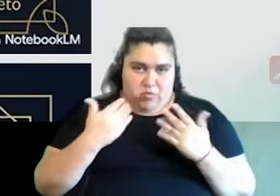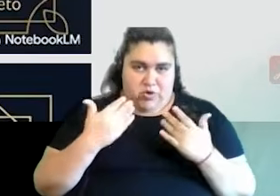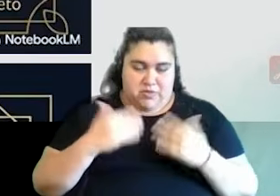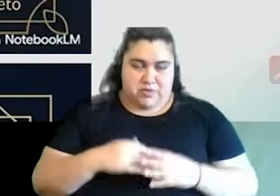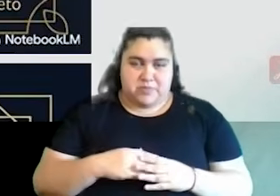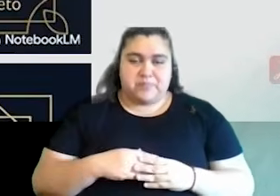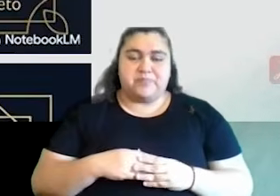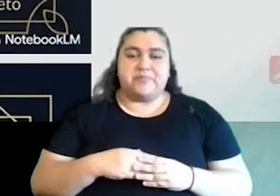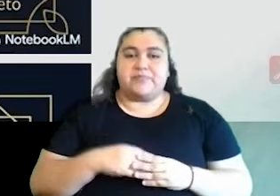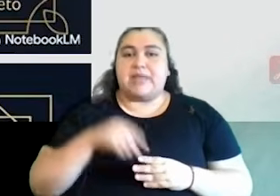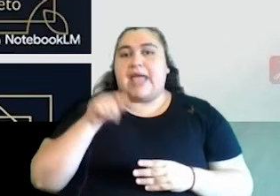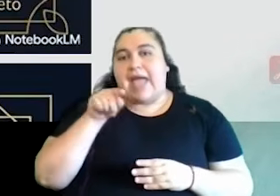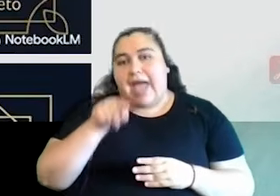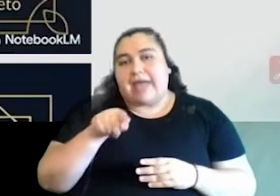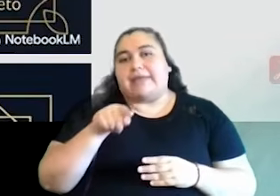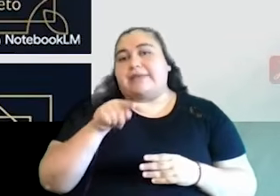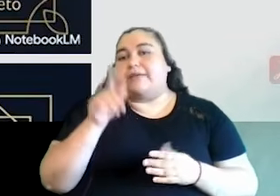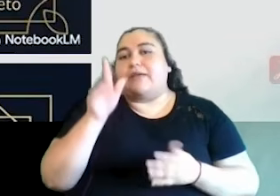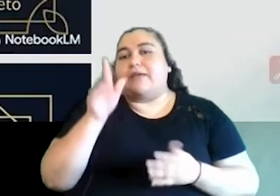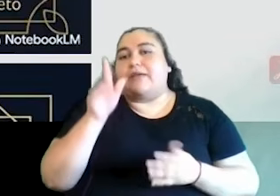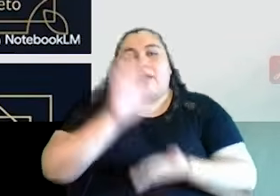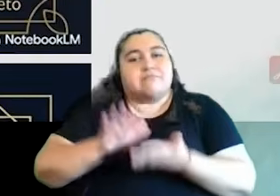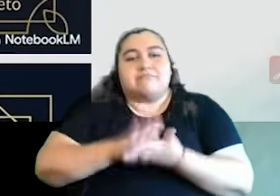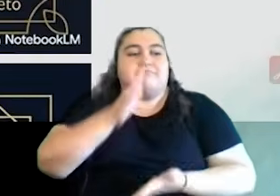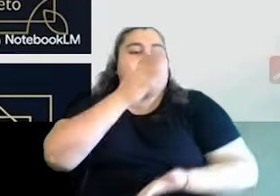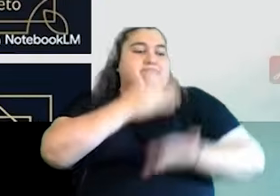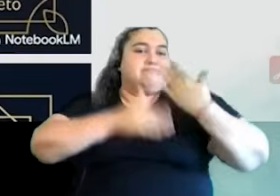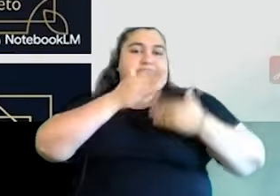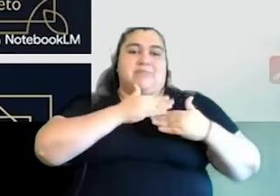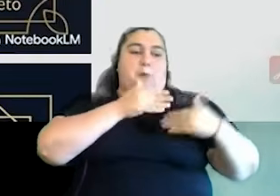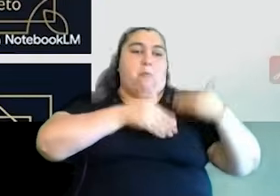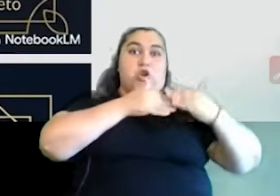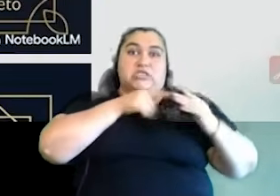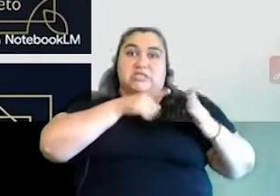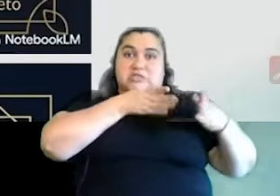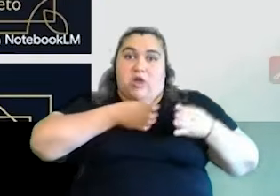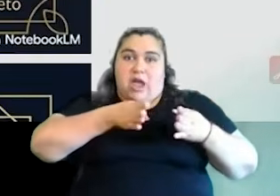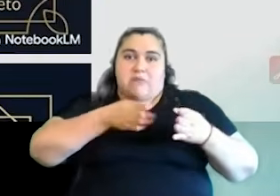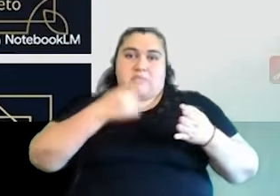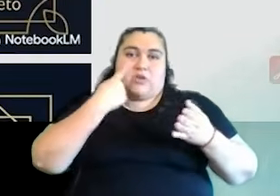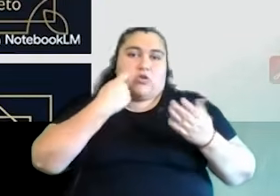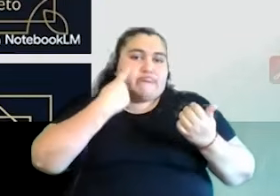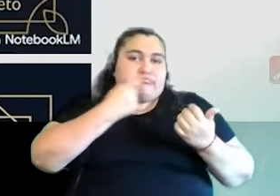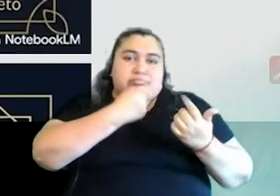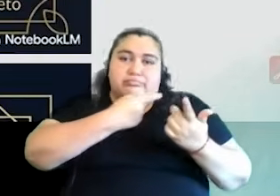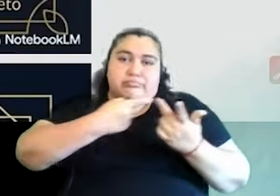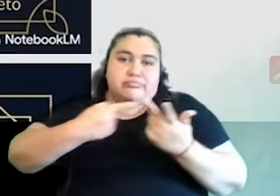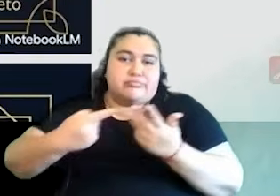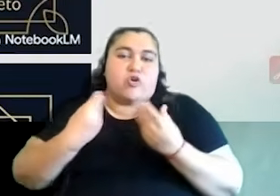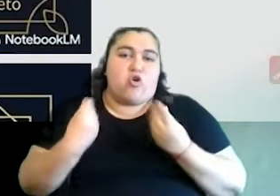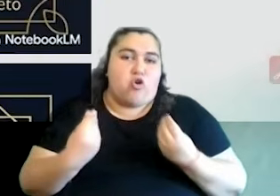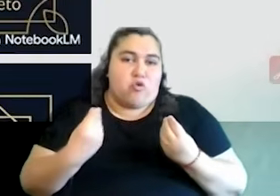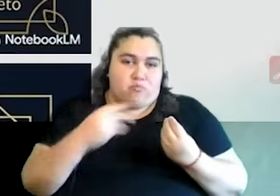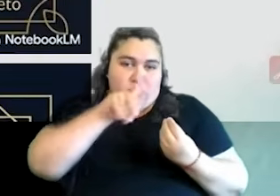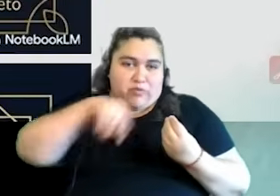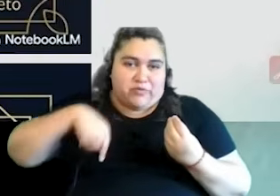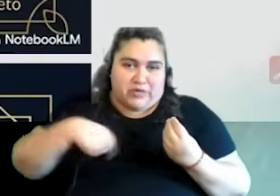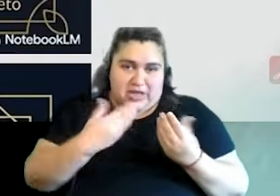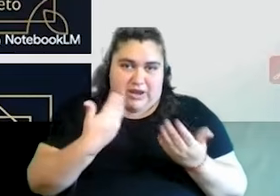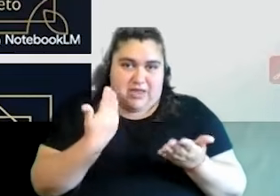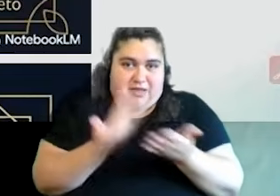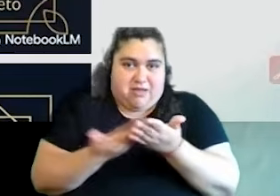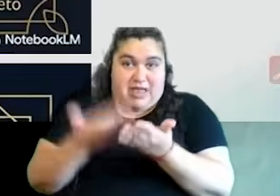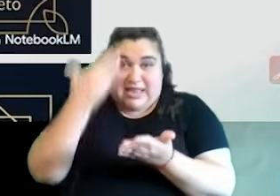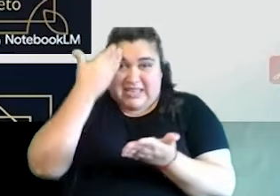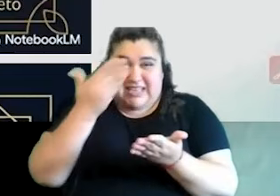a revisar las declaraciones juradas anteriores. Este es uno de los parámetros dentro de este concepto de discrepancia